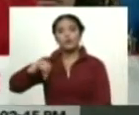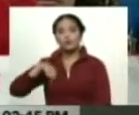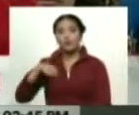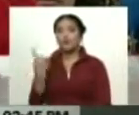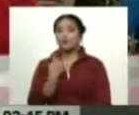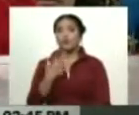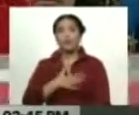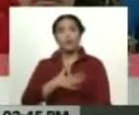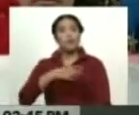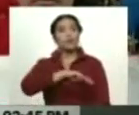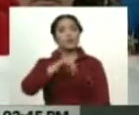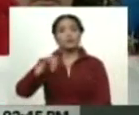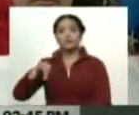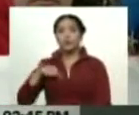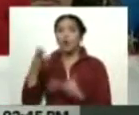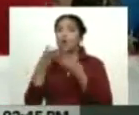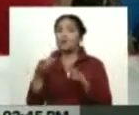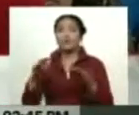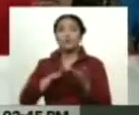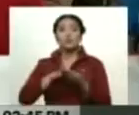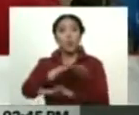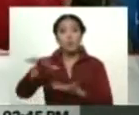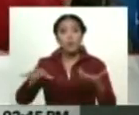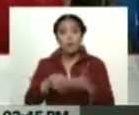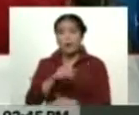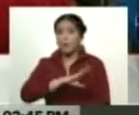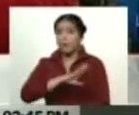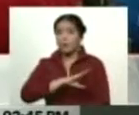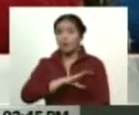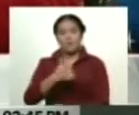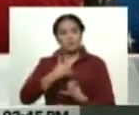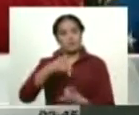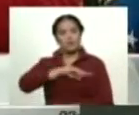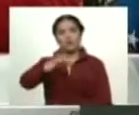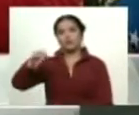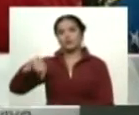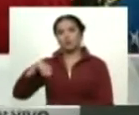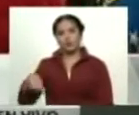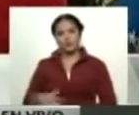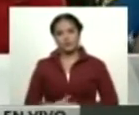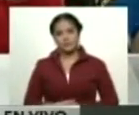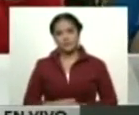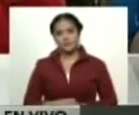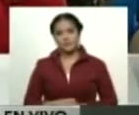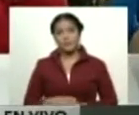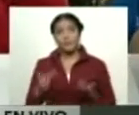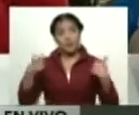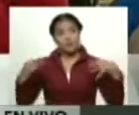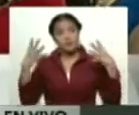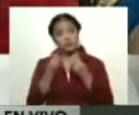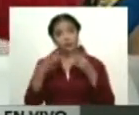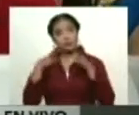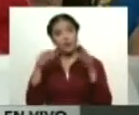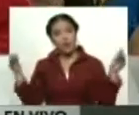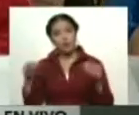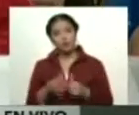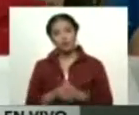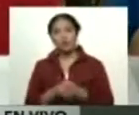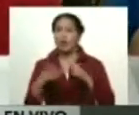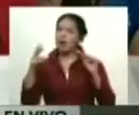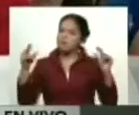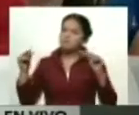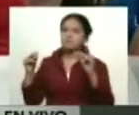nosotros. Las soluciones de los problemas nuestros somos nosotros, entre todos. Con un